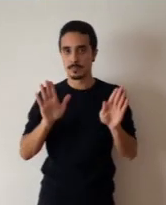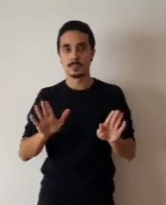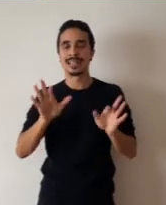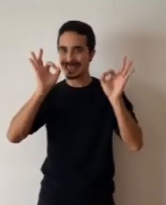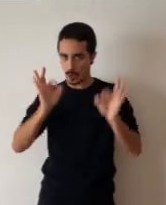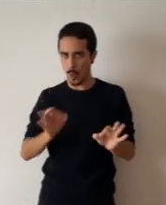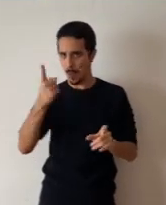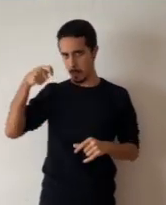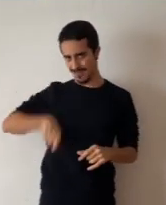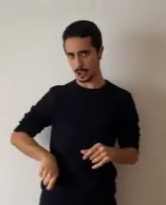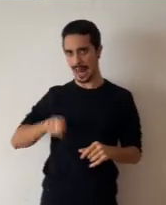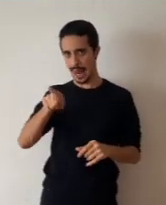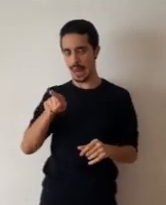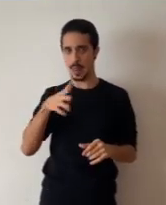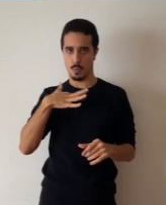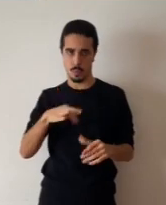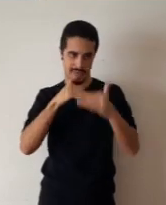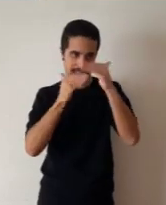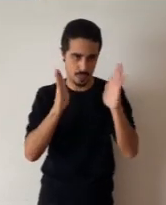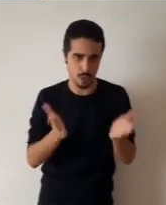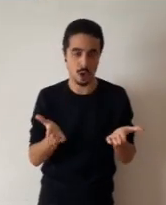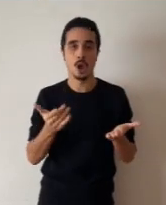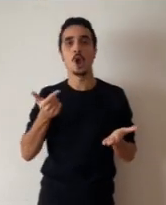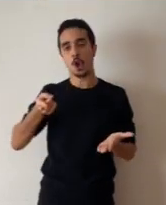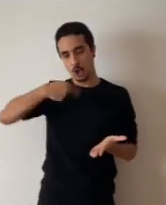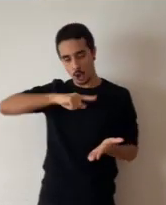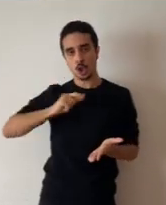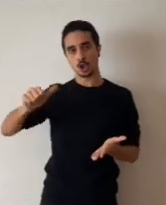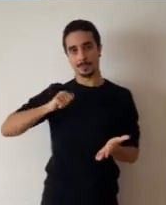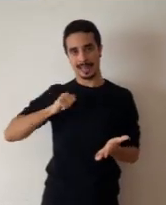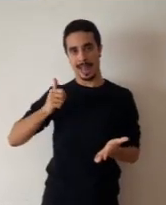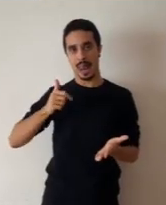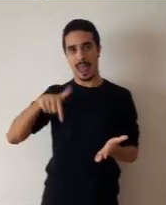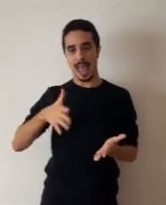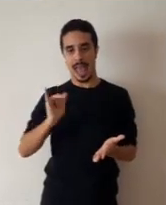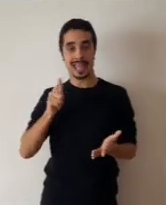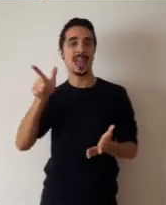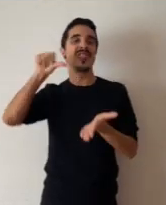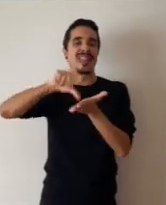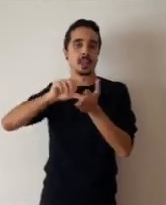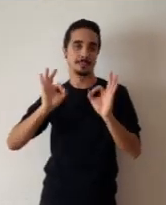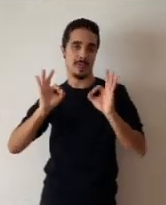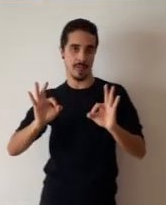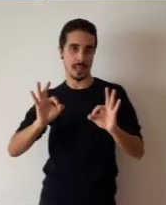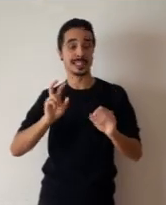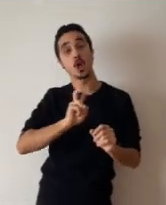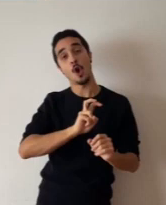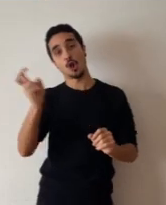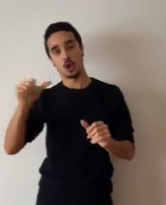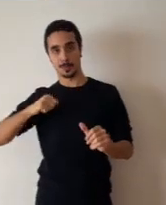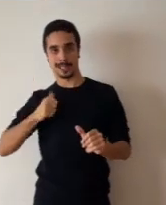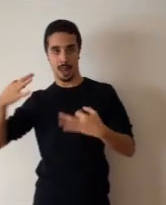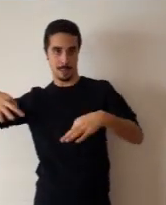independientemente de que seguro que hay algún profesional que pueda atenderos, nosotros en el hospital tenemos un teléfono en el centro de especialidades y